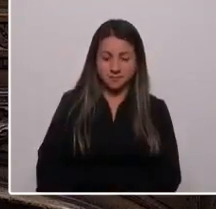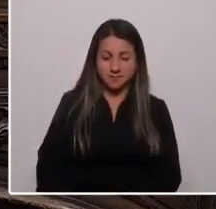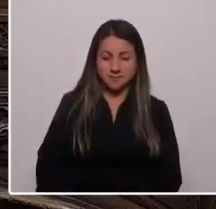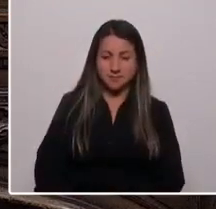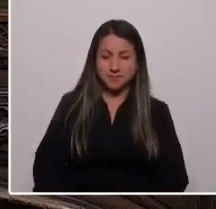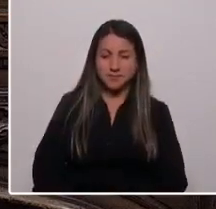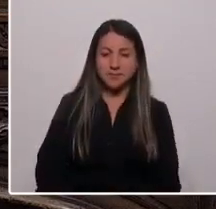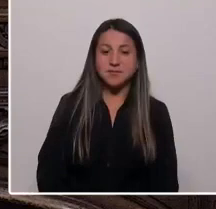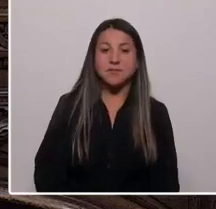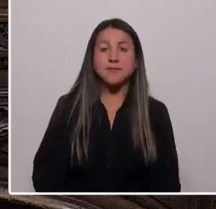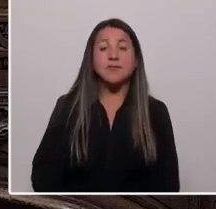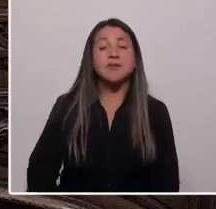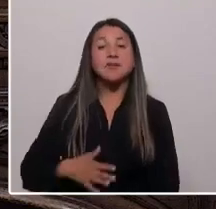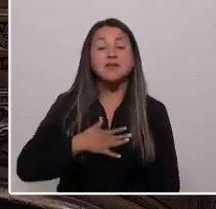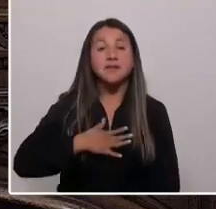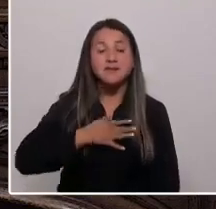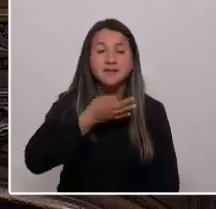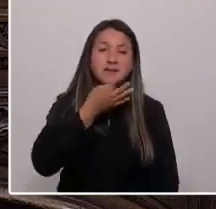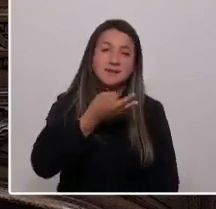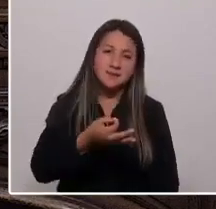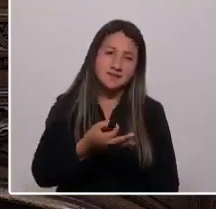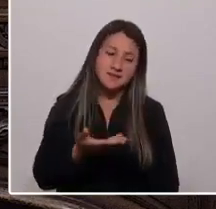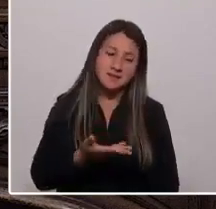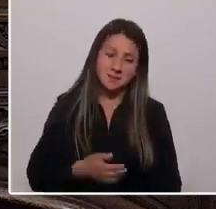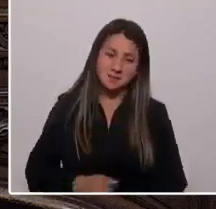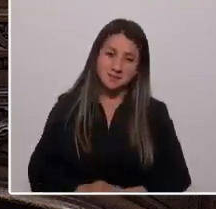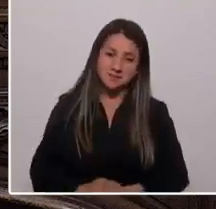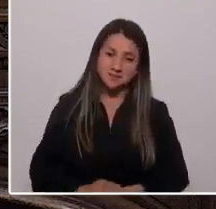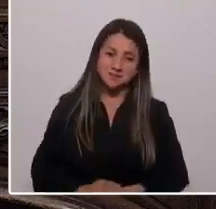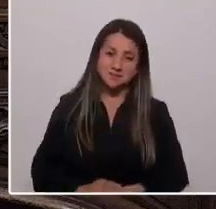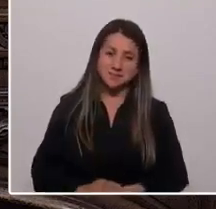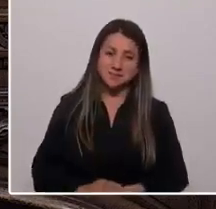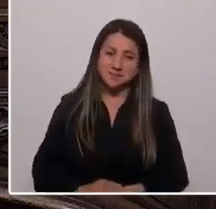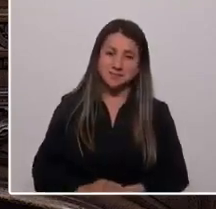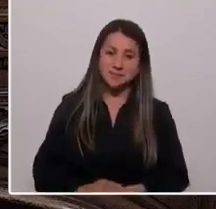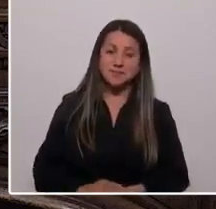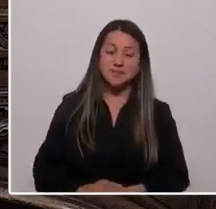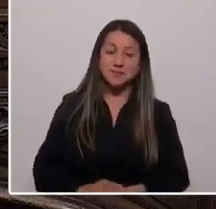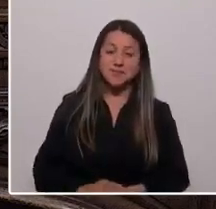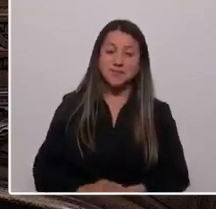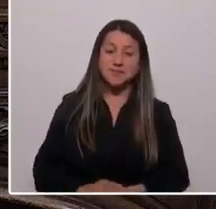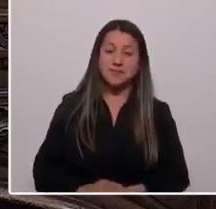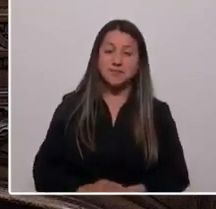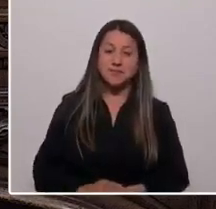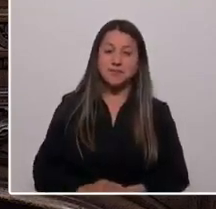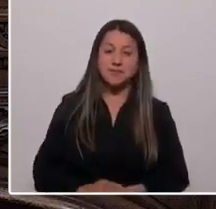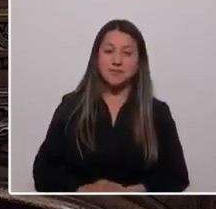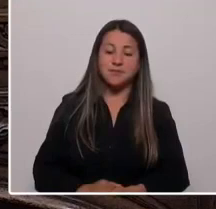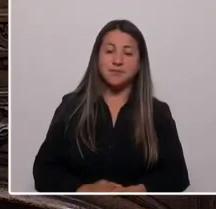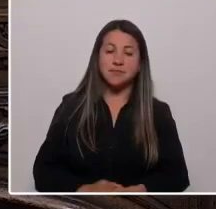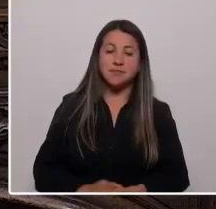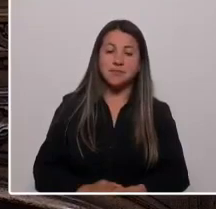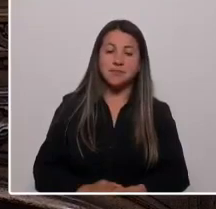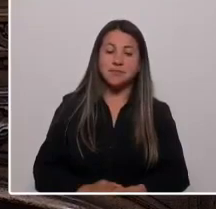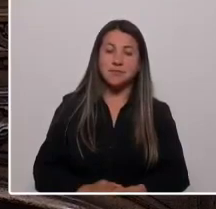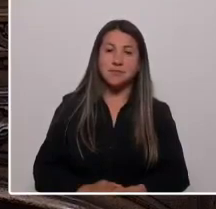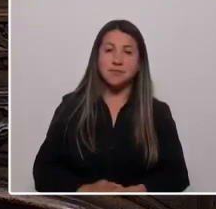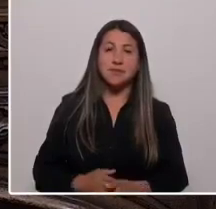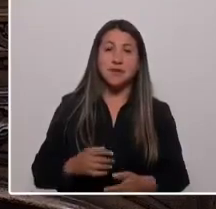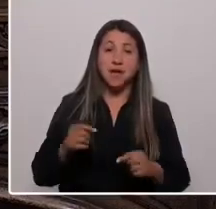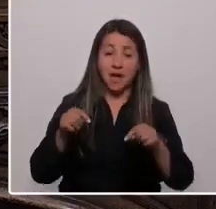es decir quiero decir que escuchaba que se decía porque no estábamos aquí y que no habíamos venido